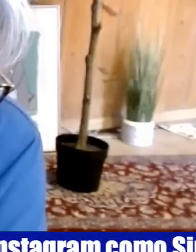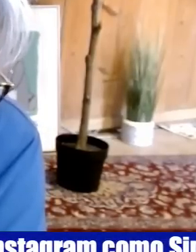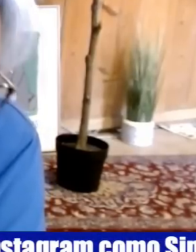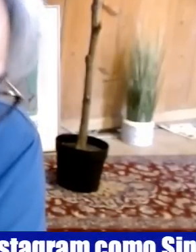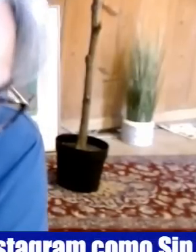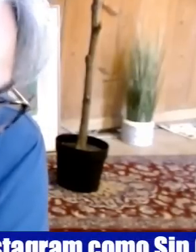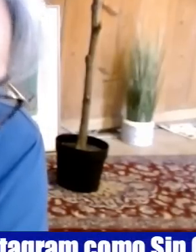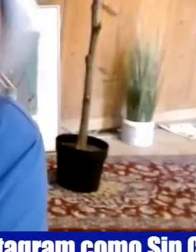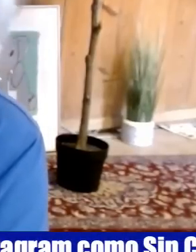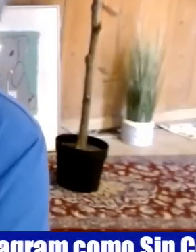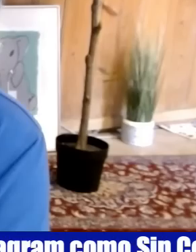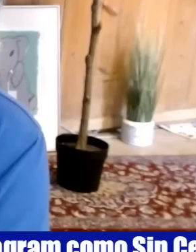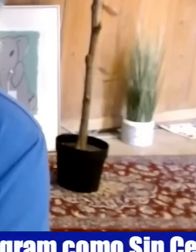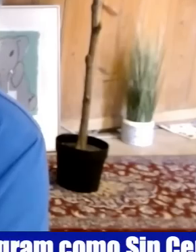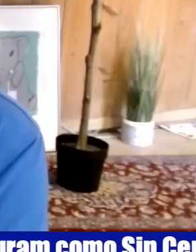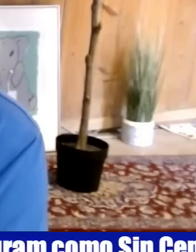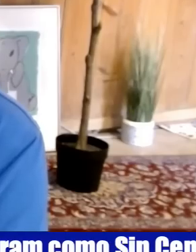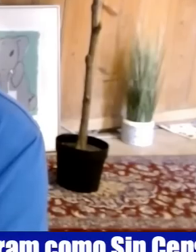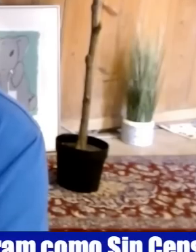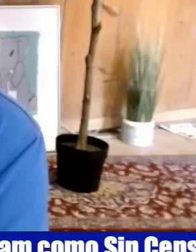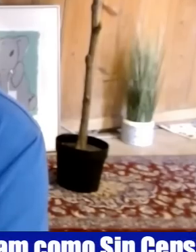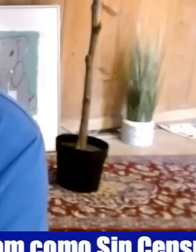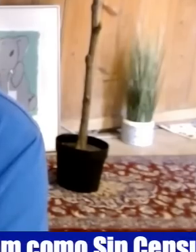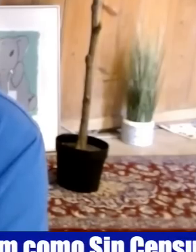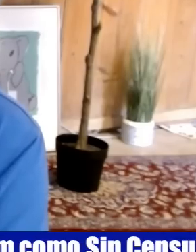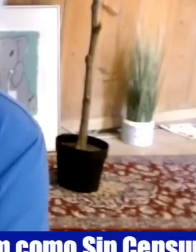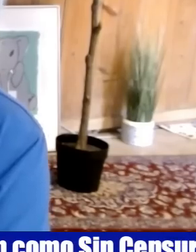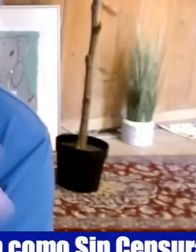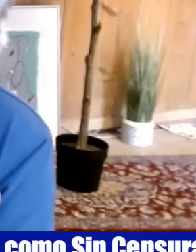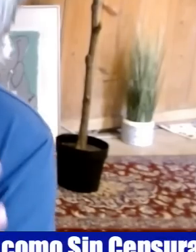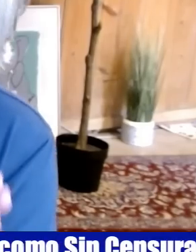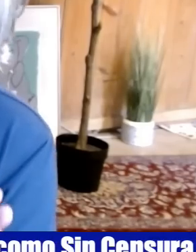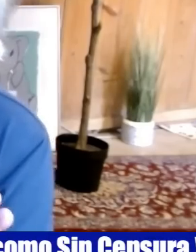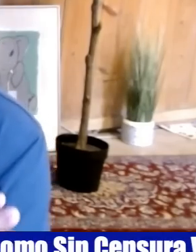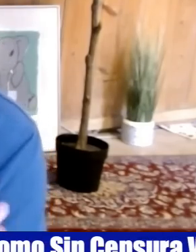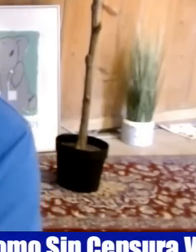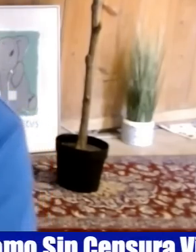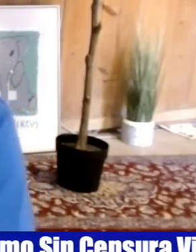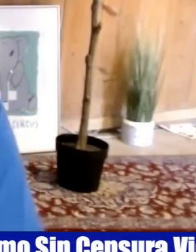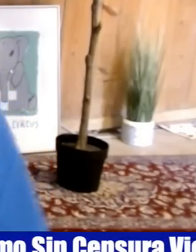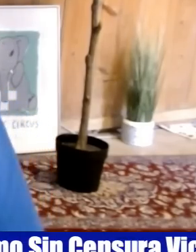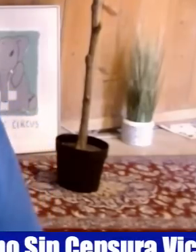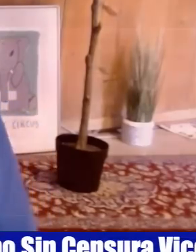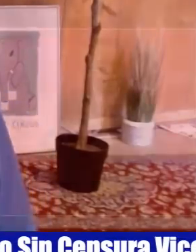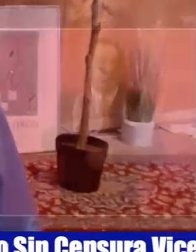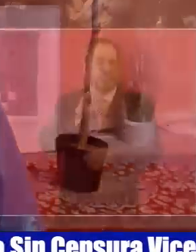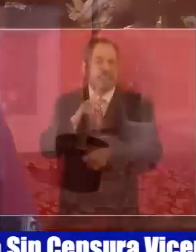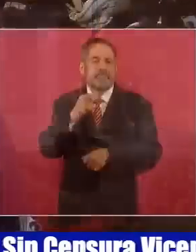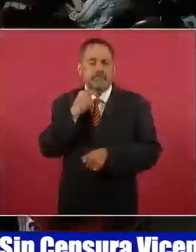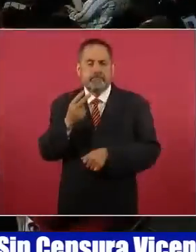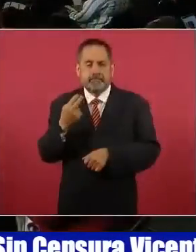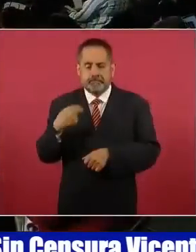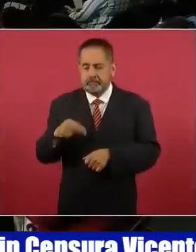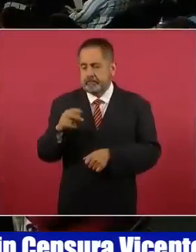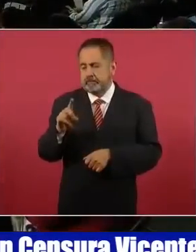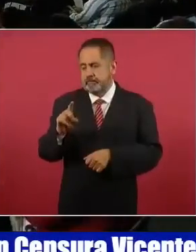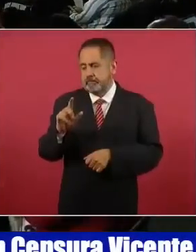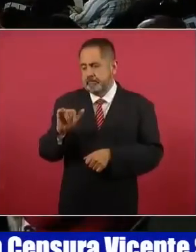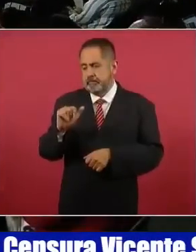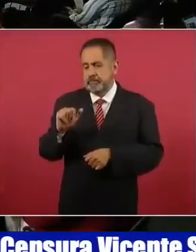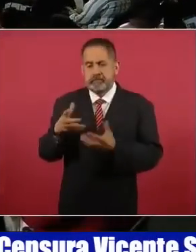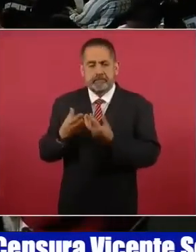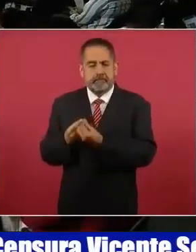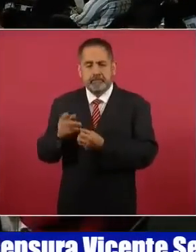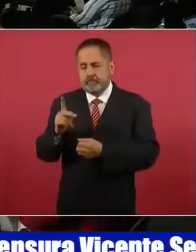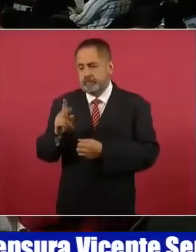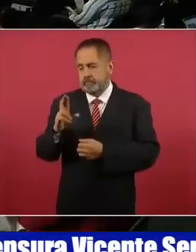Dalila Escobar no sería la corresponsal de esa revista. En otros tiempos, pues, ¿no? Pero bueno, creo que se ha ganado